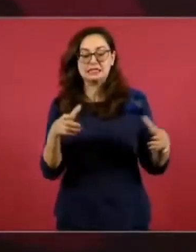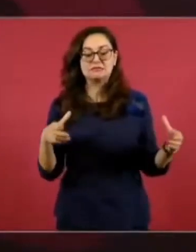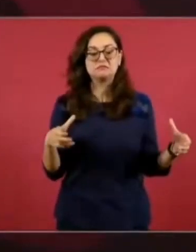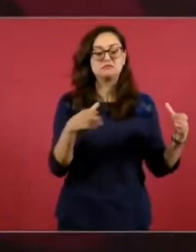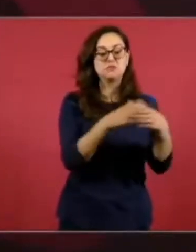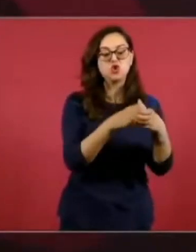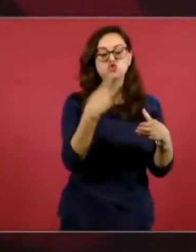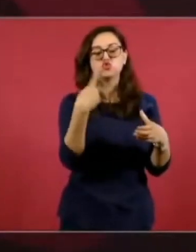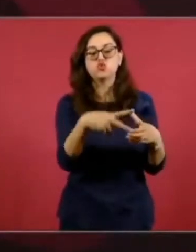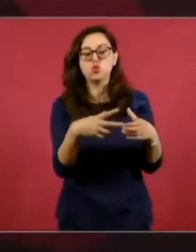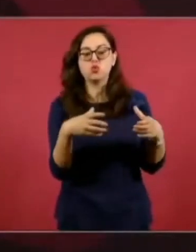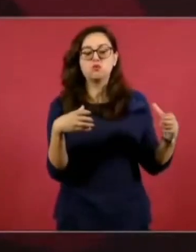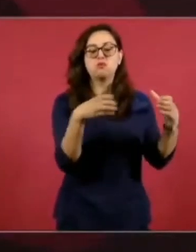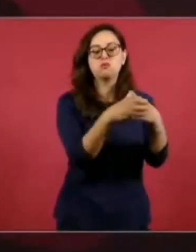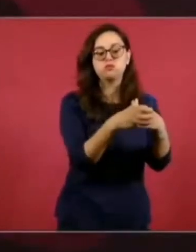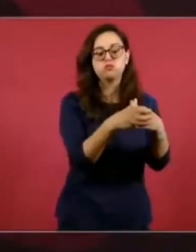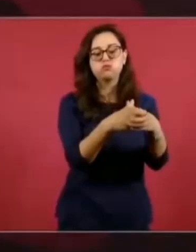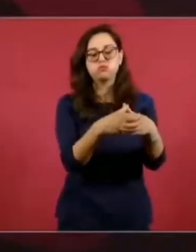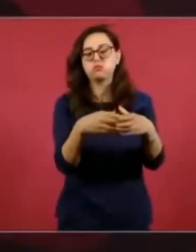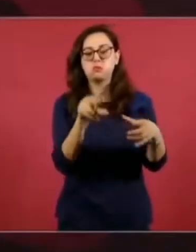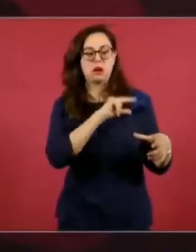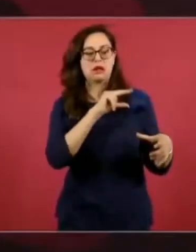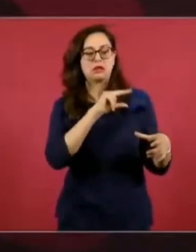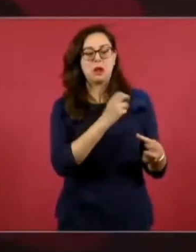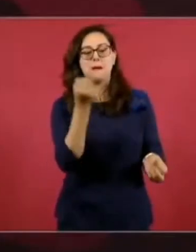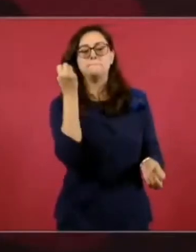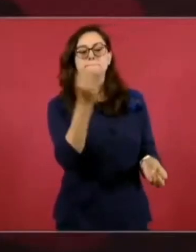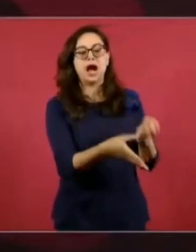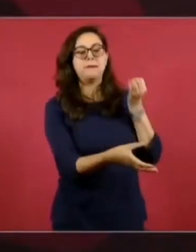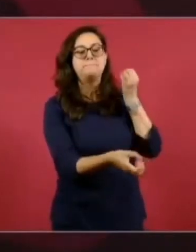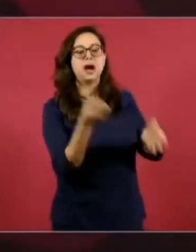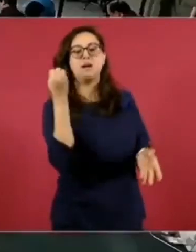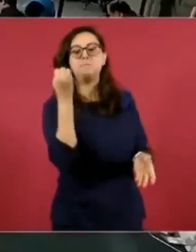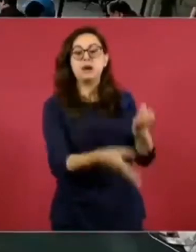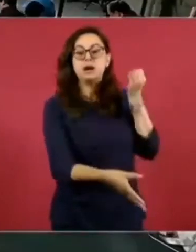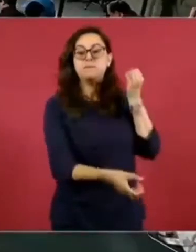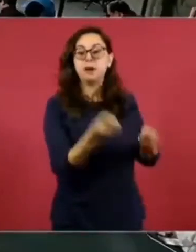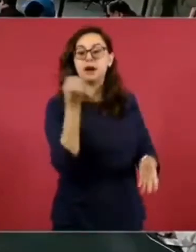beneficiaron con las privatizaciones.